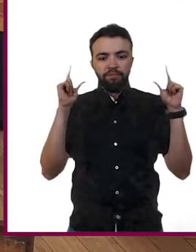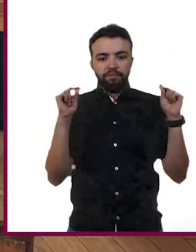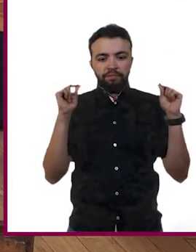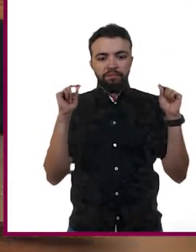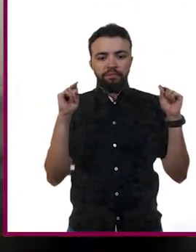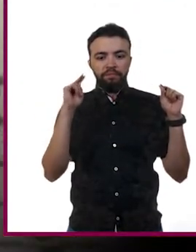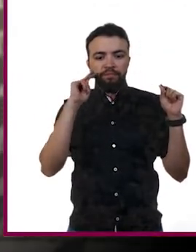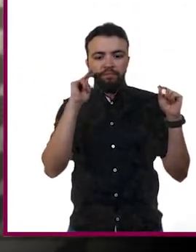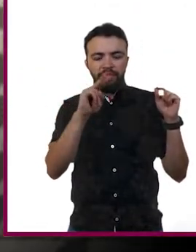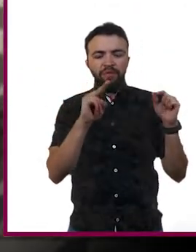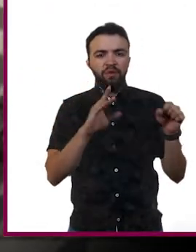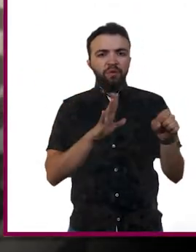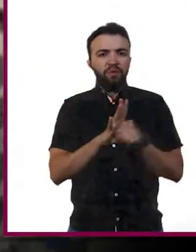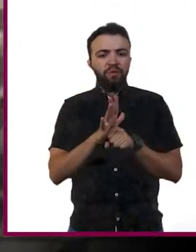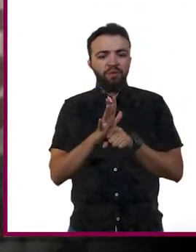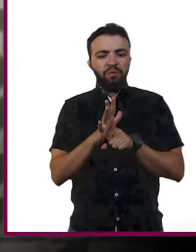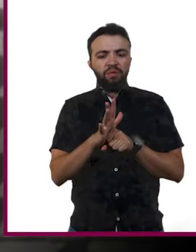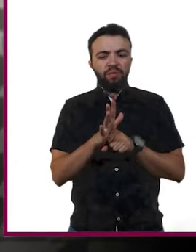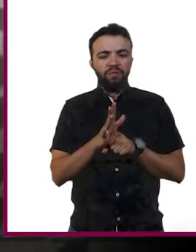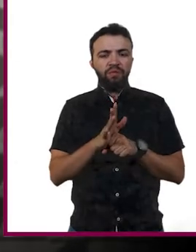estás escuchando.